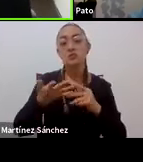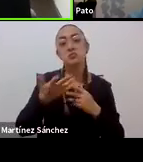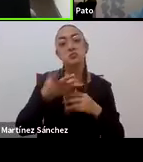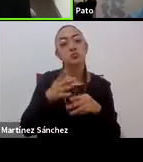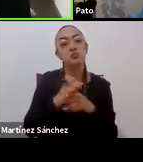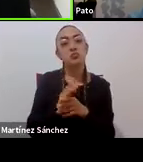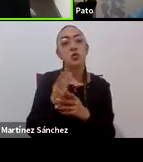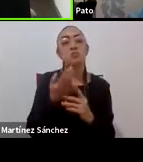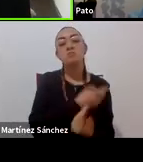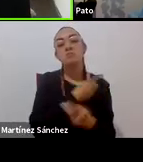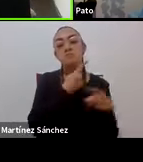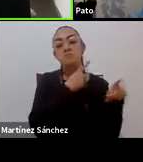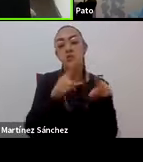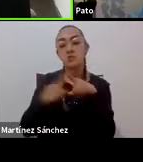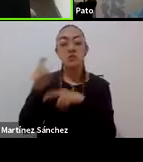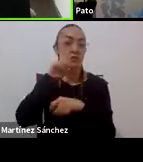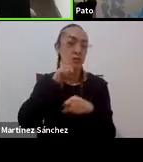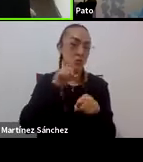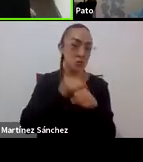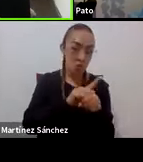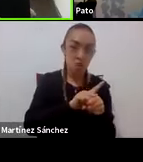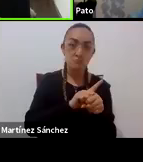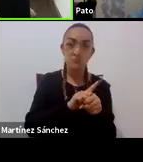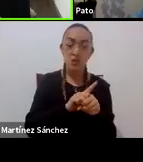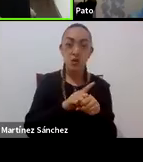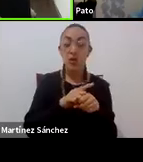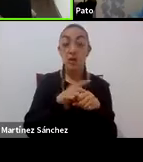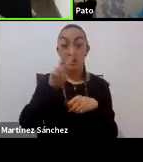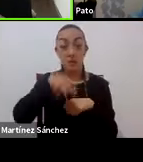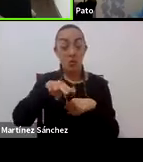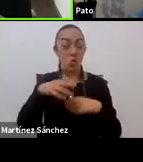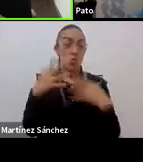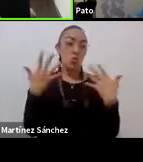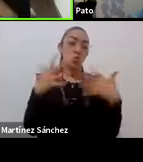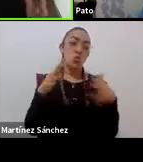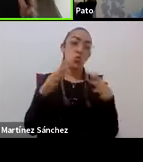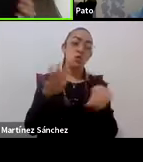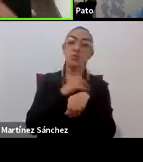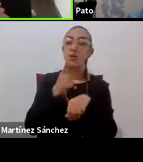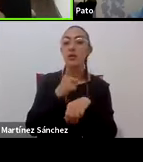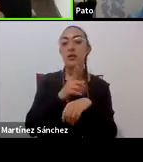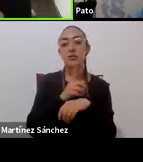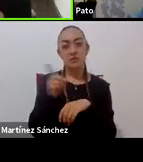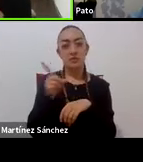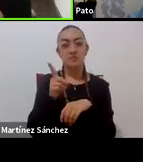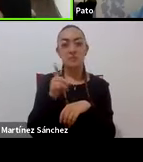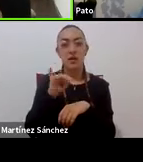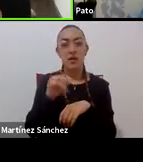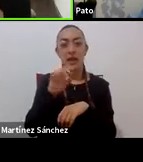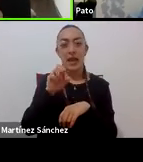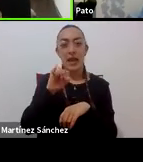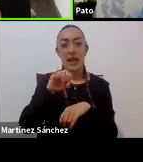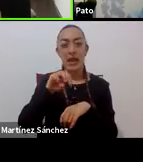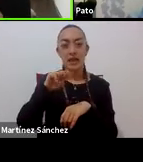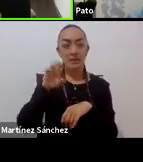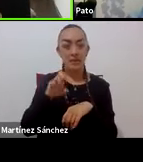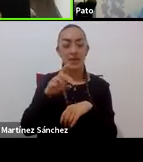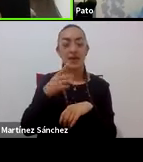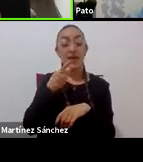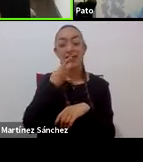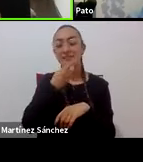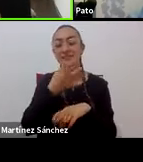diversidad sexual, en las cuales nos hemos dado unas sorpresas porque hemos llegado con Jaime aquí, lo platico a veces, llegamos creyendo que inventamos el